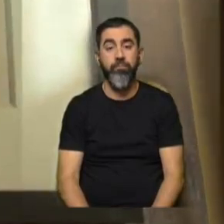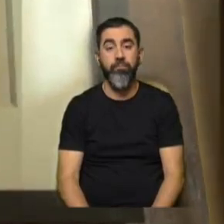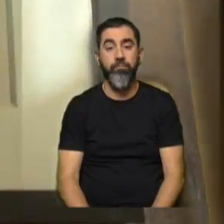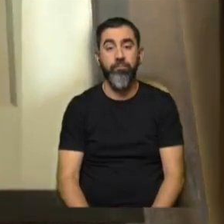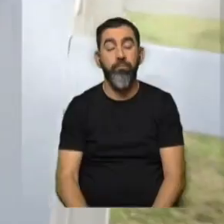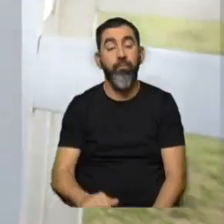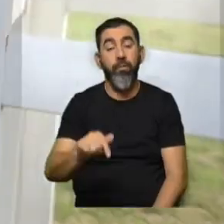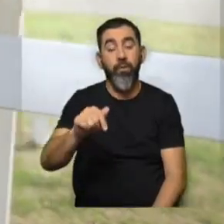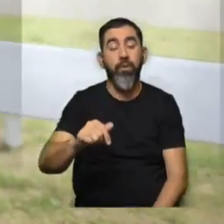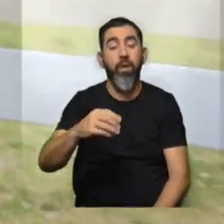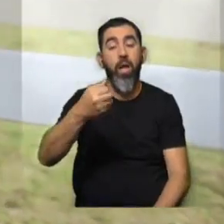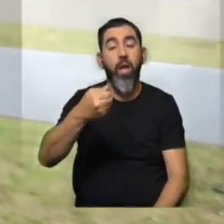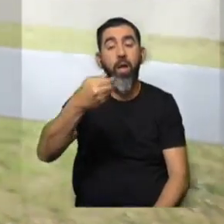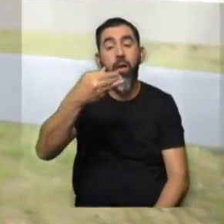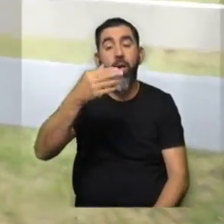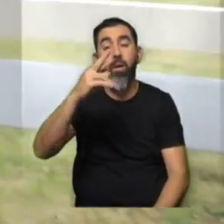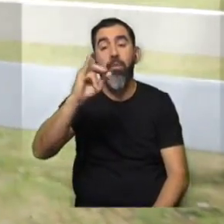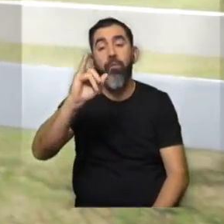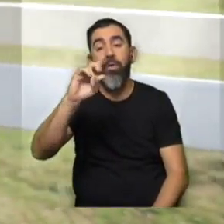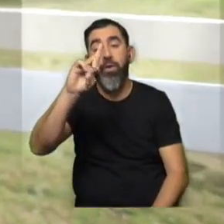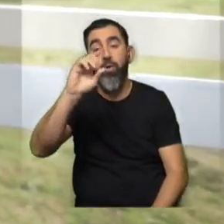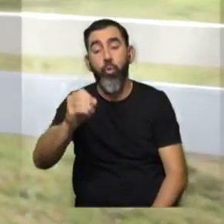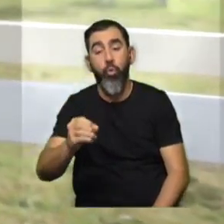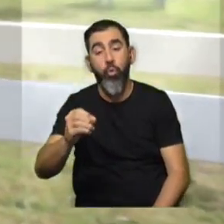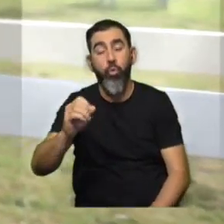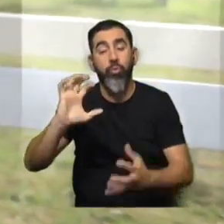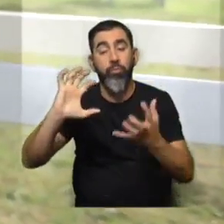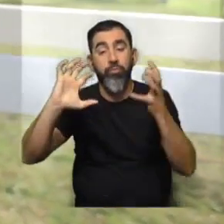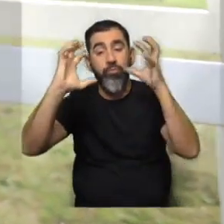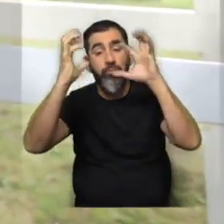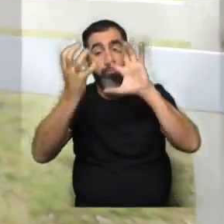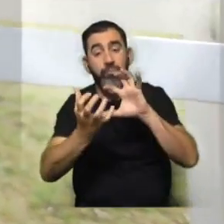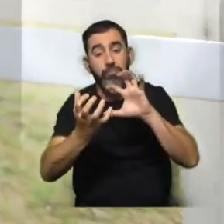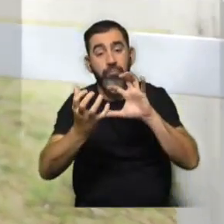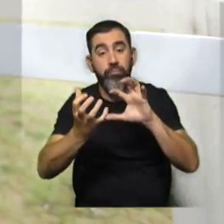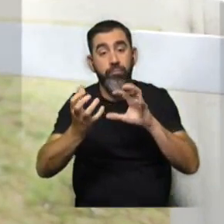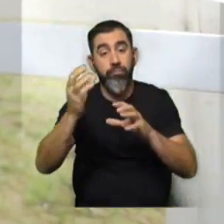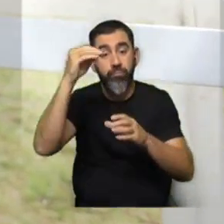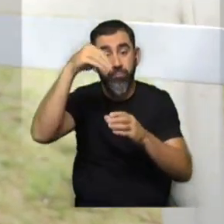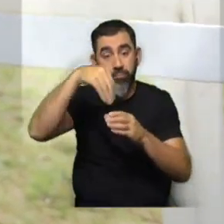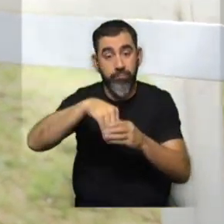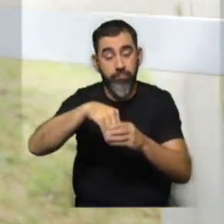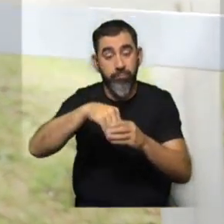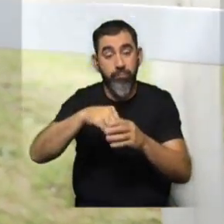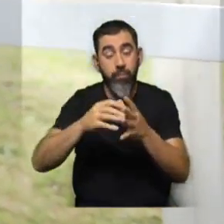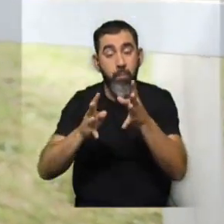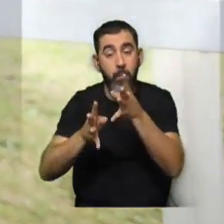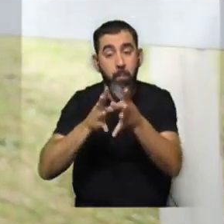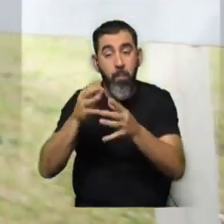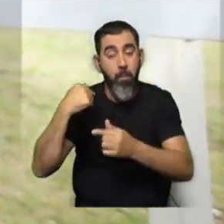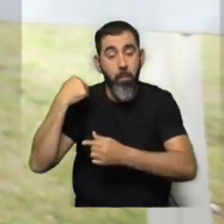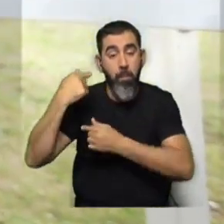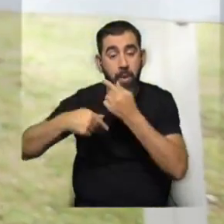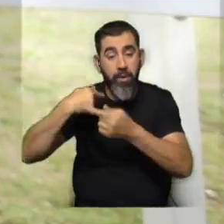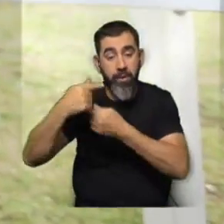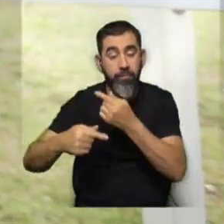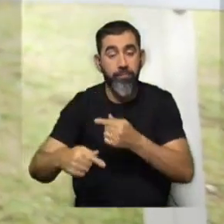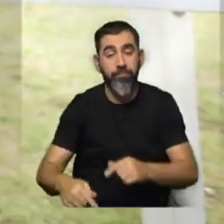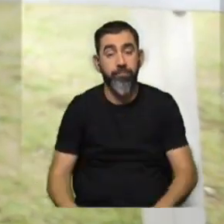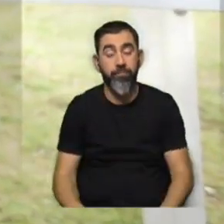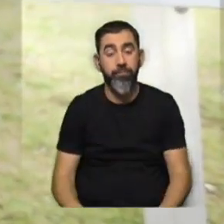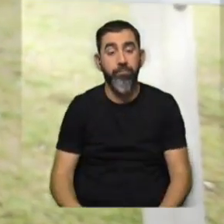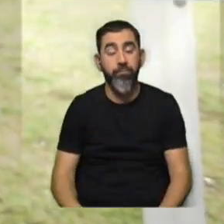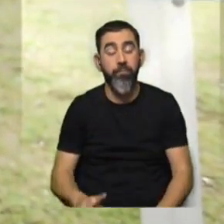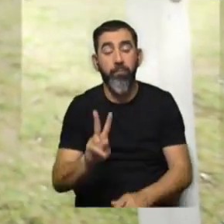Este es el abrigo meteorológico, que es el que tiene dentro de los instrumentos convencionales. Para